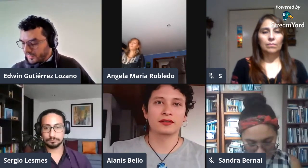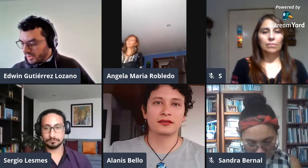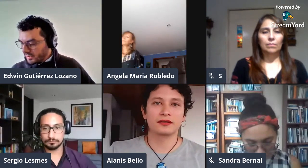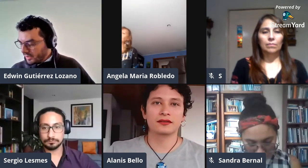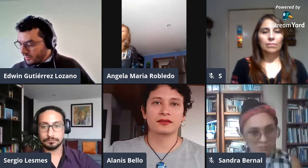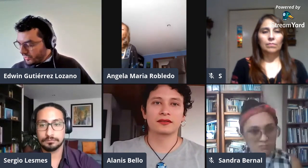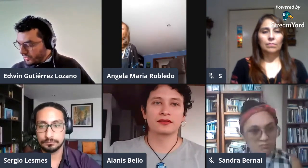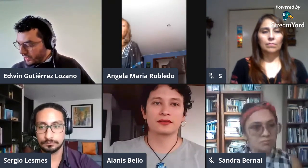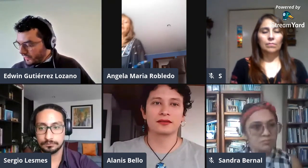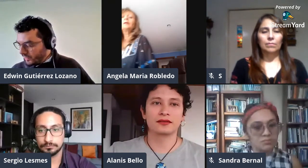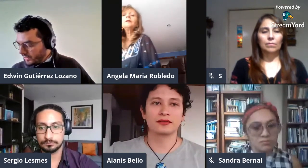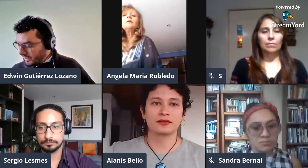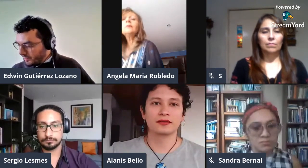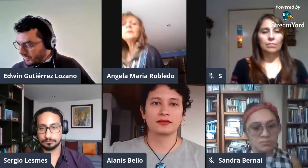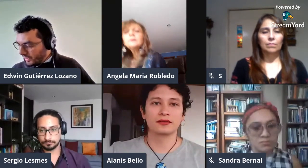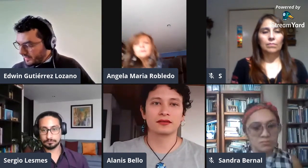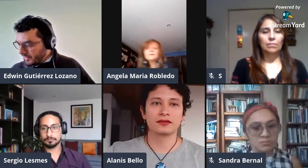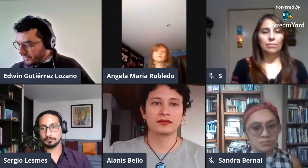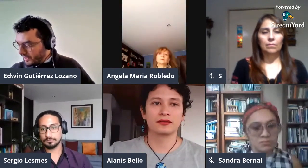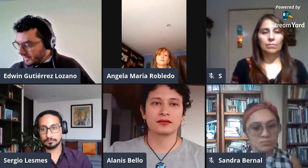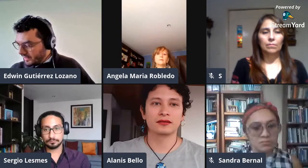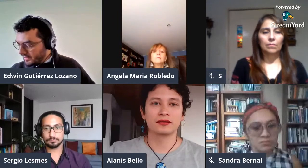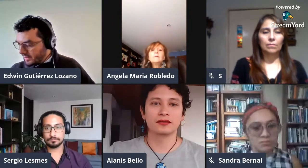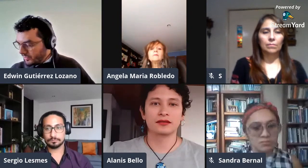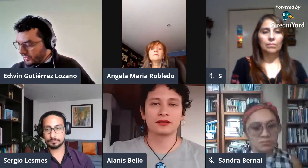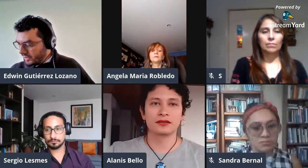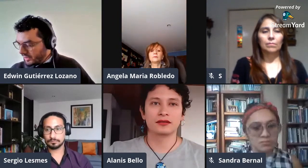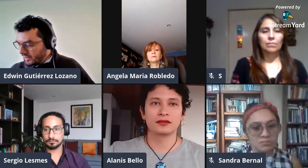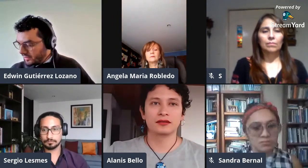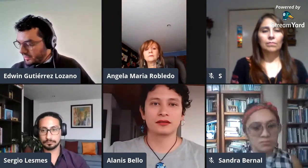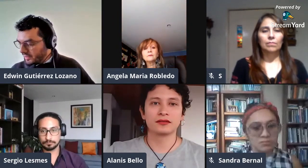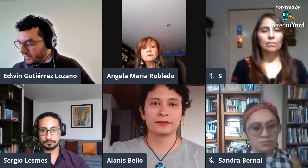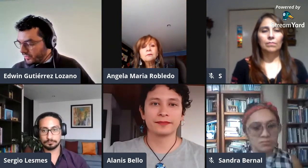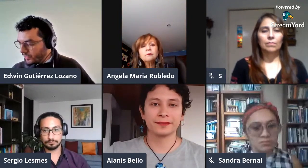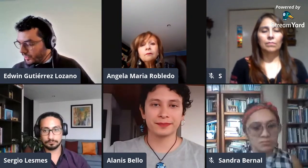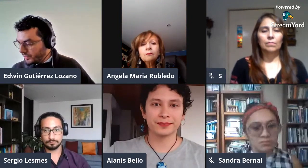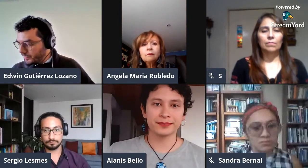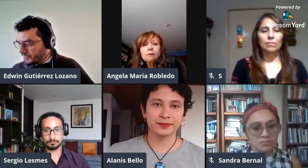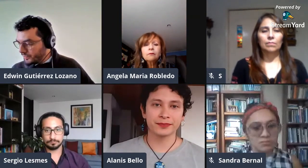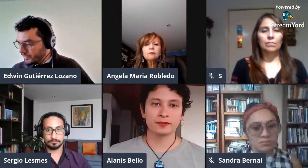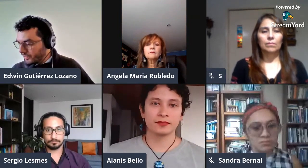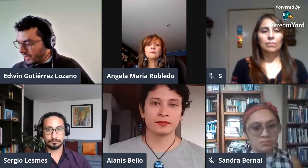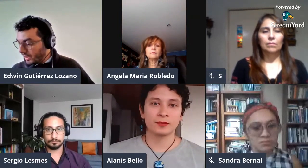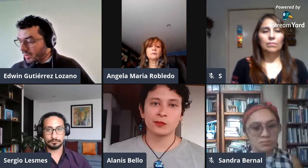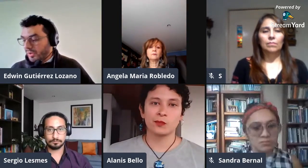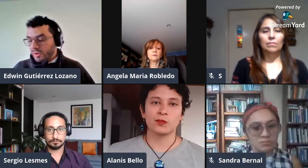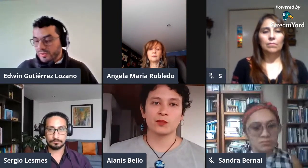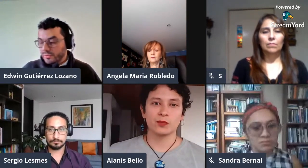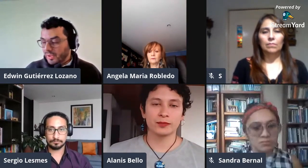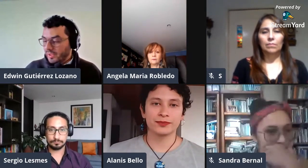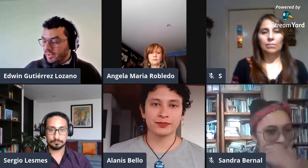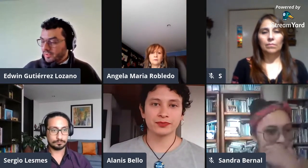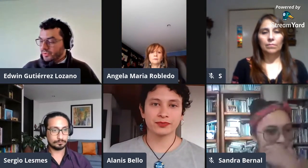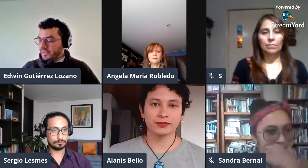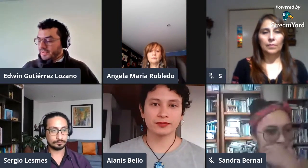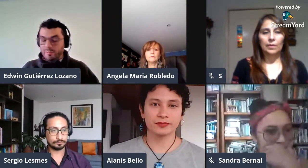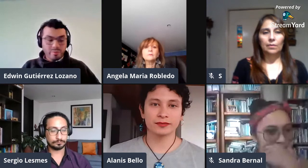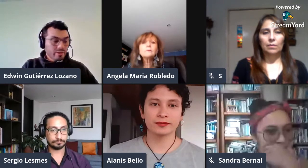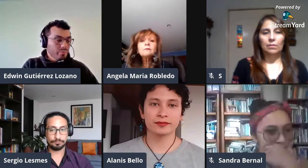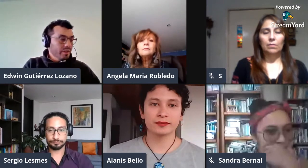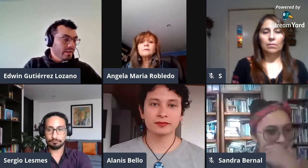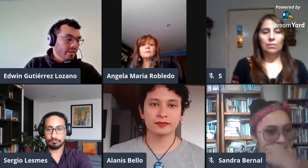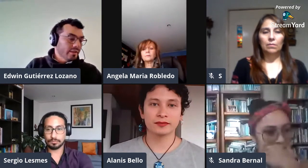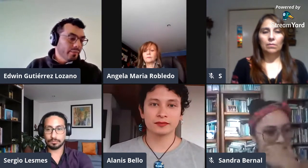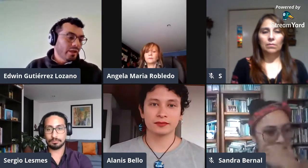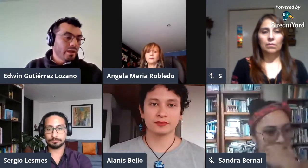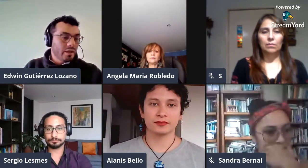No, que tenemos una dificultad por las personas que estamos, que tienen cierto número. Pero listo, ya nos están